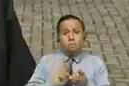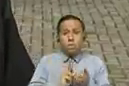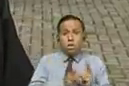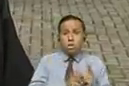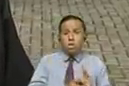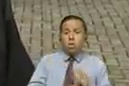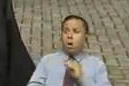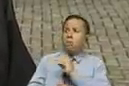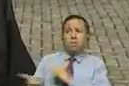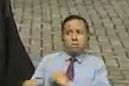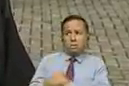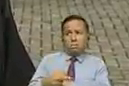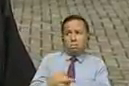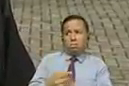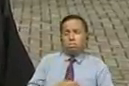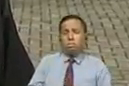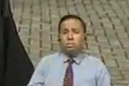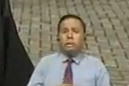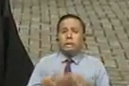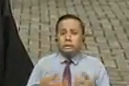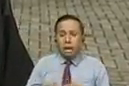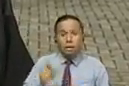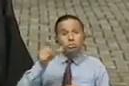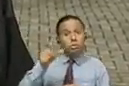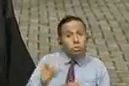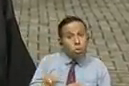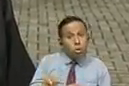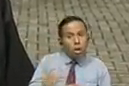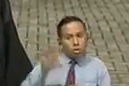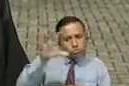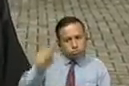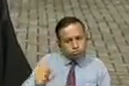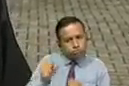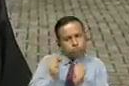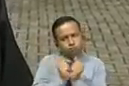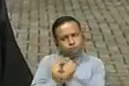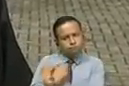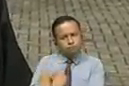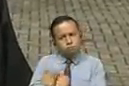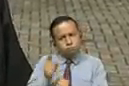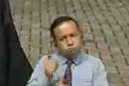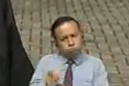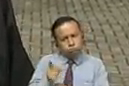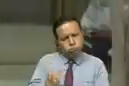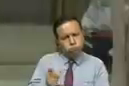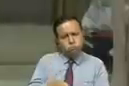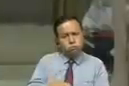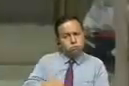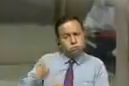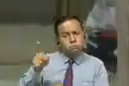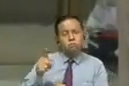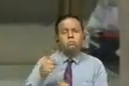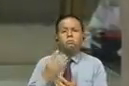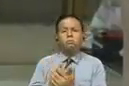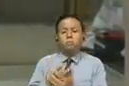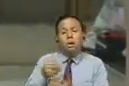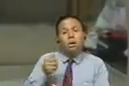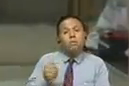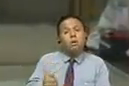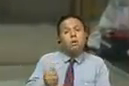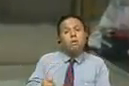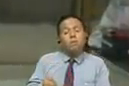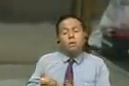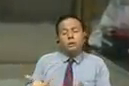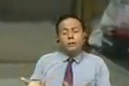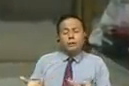le procedió a dar la lectura de los derechos al sospechoso, y este, una vez que se le leyó los derechos,